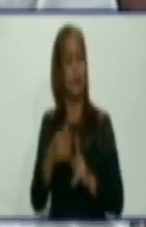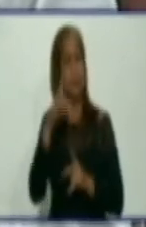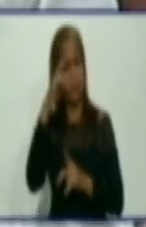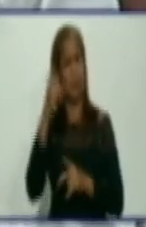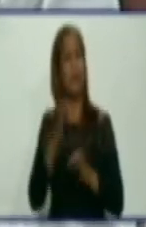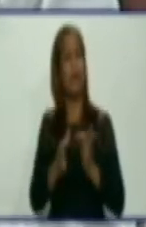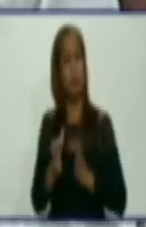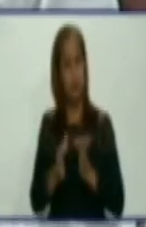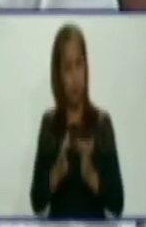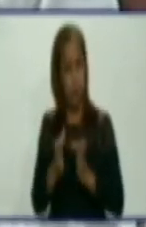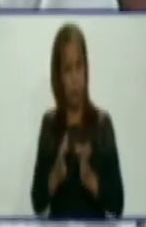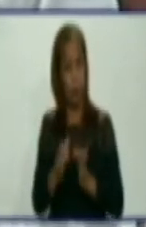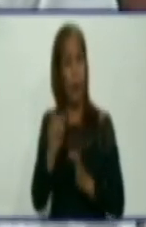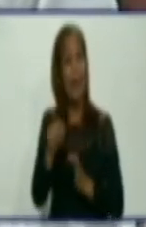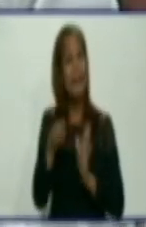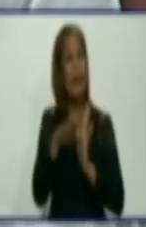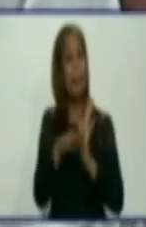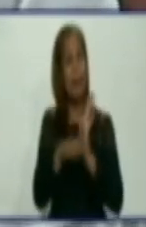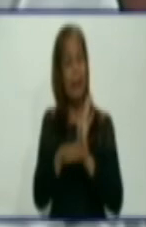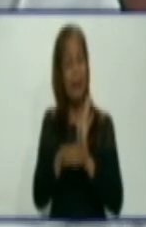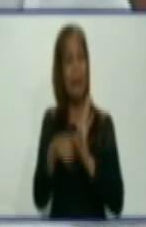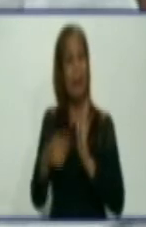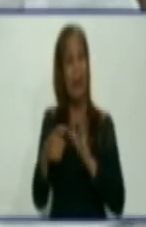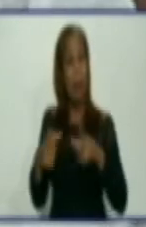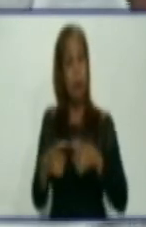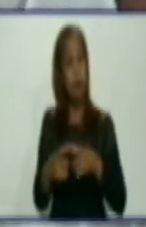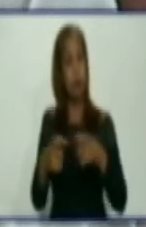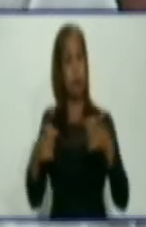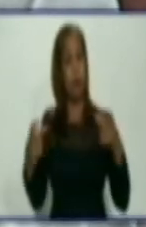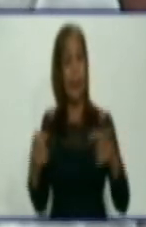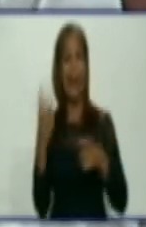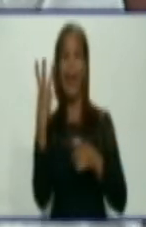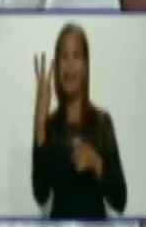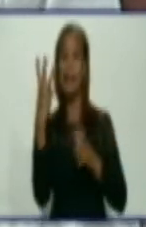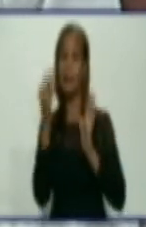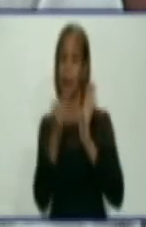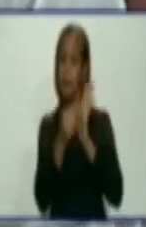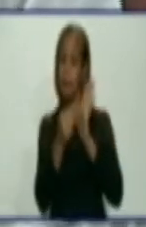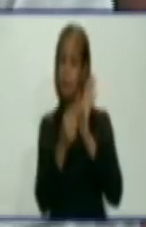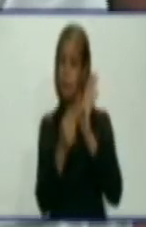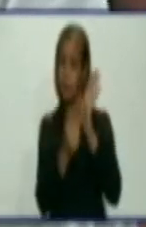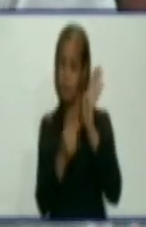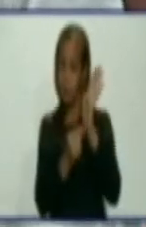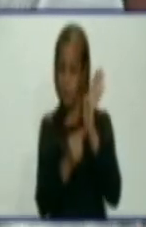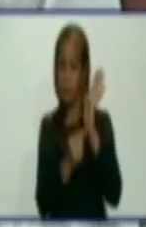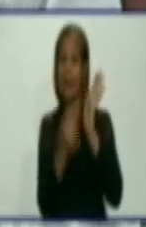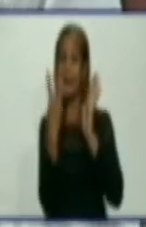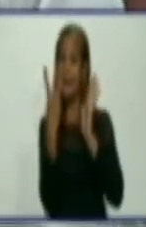una medida que hay que seguir intencionando. Es decir, esas tres acciones yo creo que contribuirían a seguir